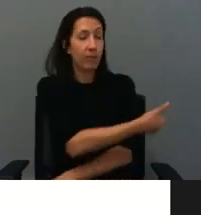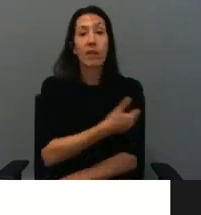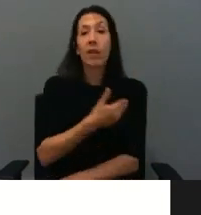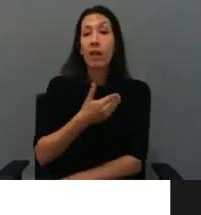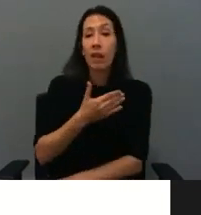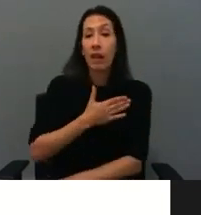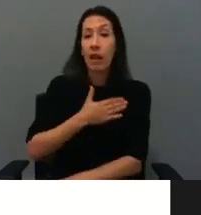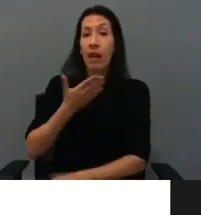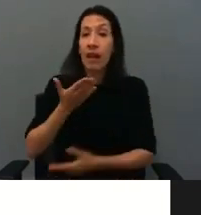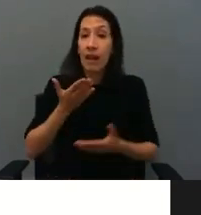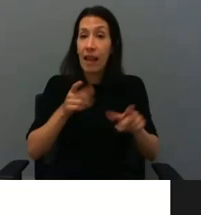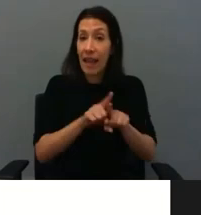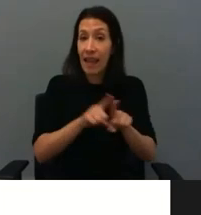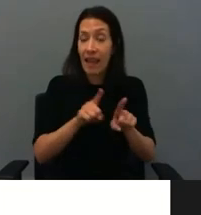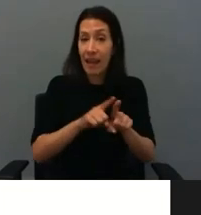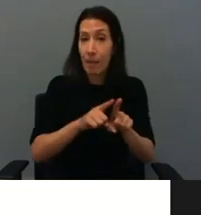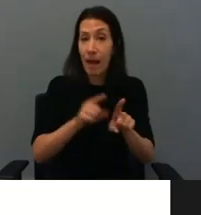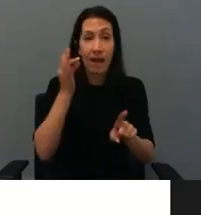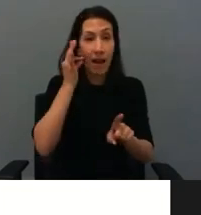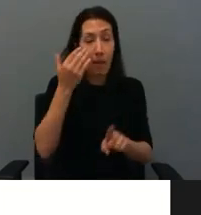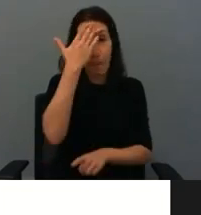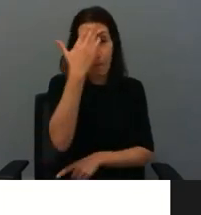mayor, que solo le lleva